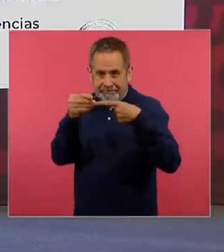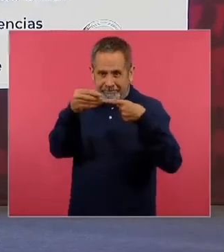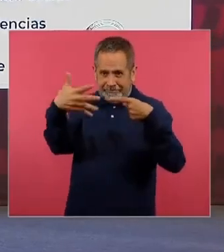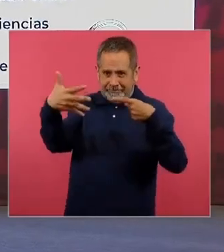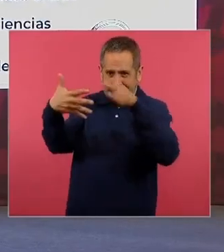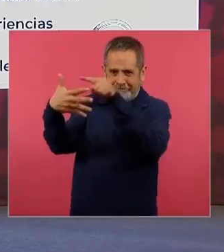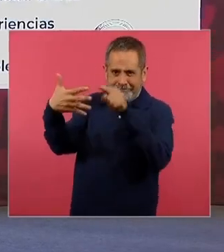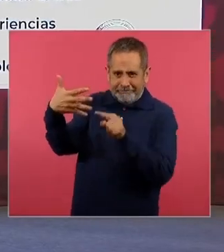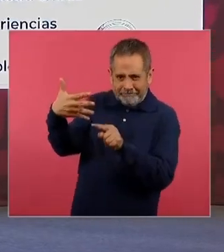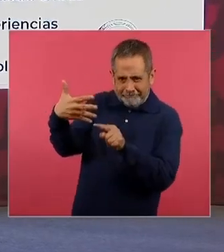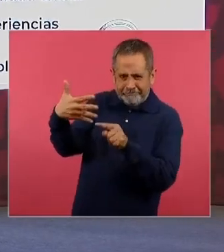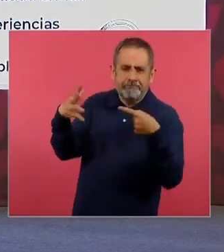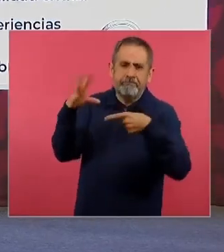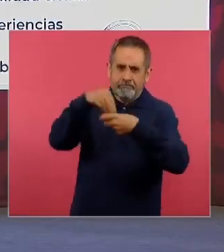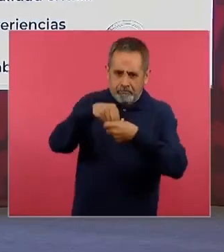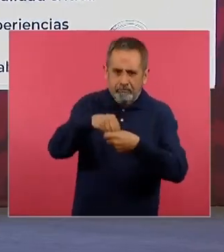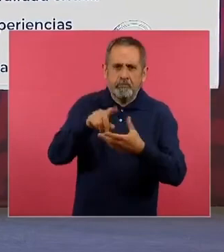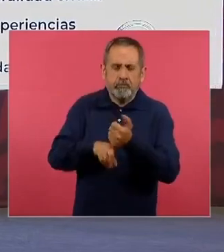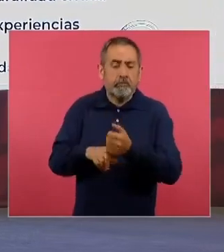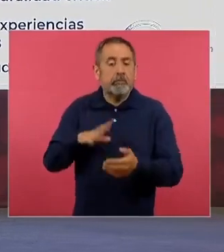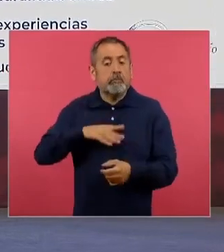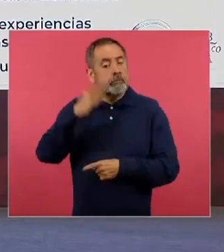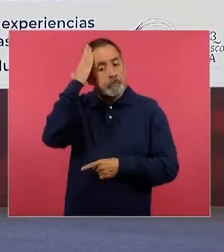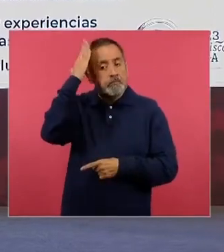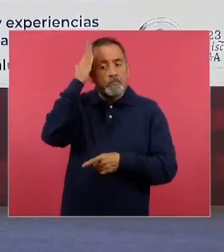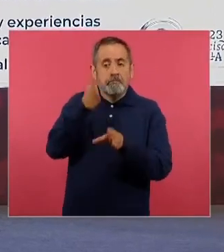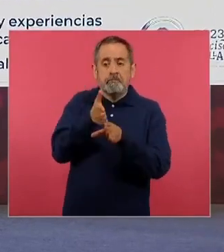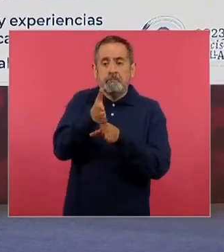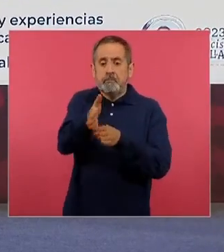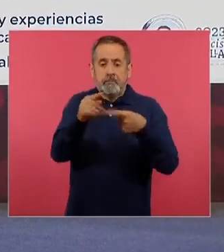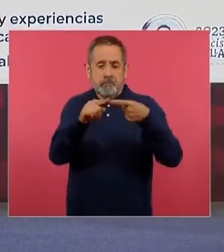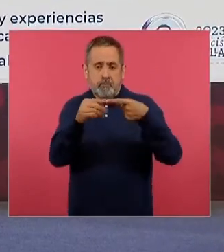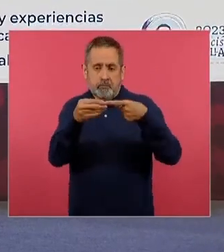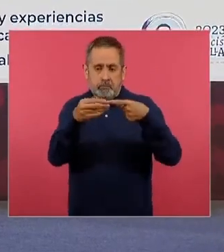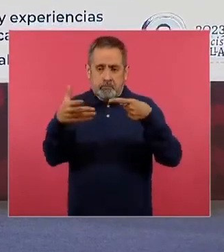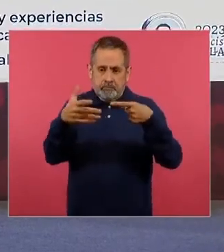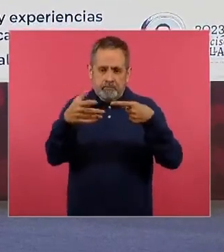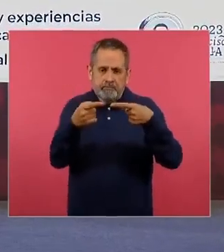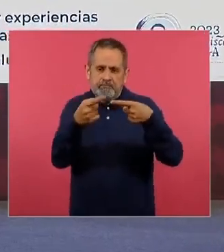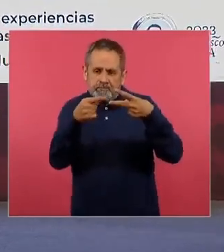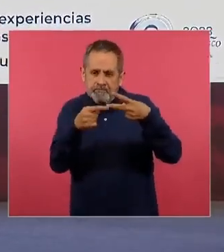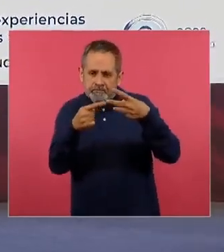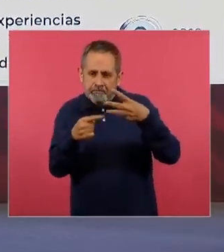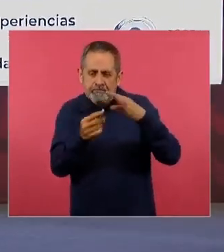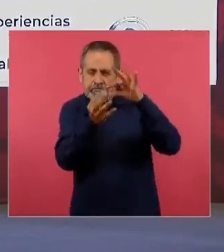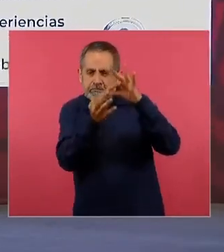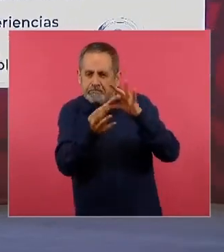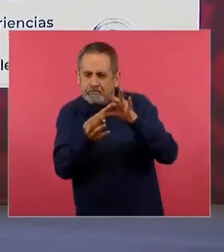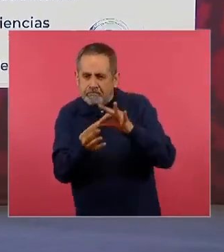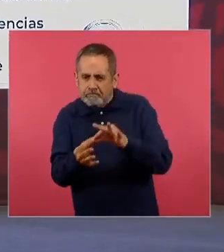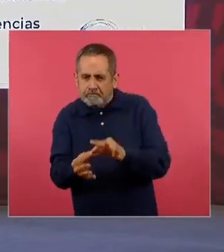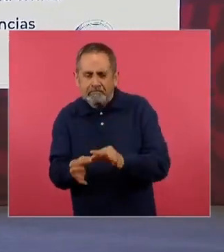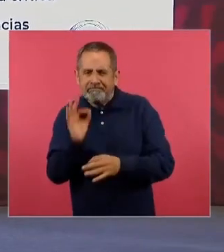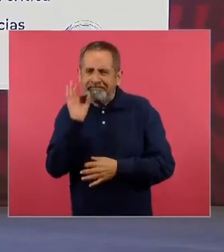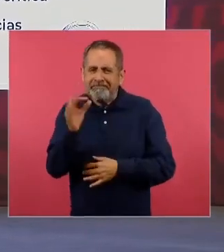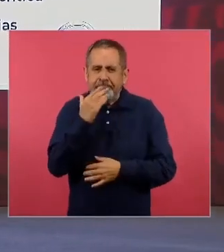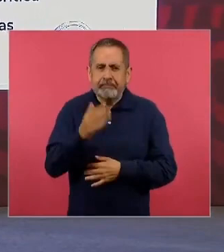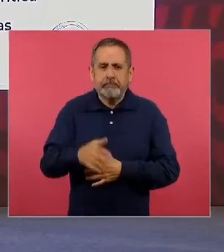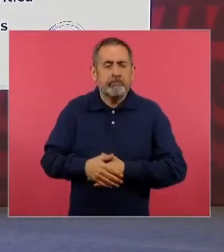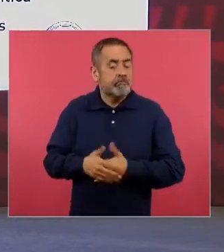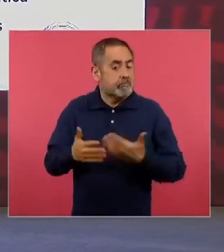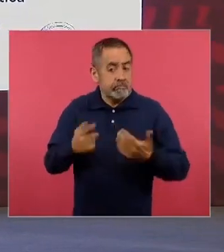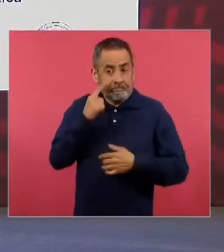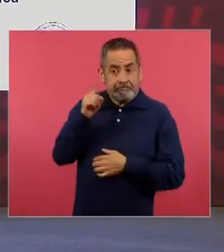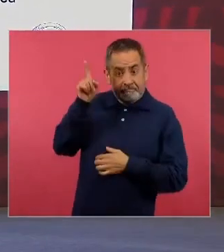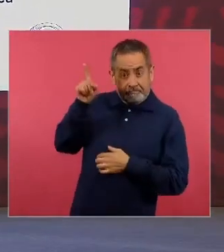trabajamos con unos ejes articuladores que nos permiten darle coherencia a toda la propuesta pedagógica. Y es